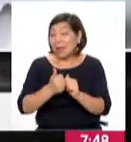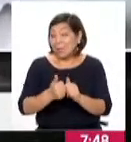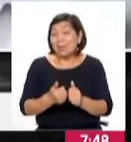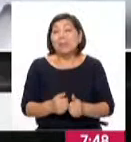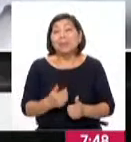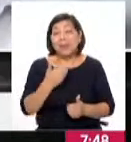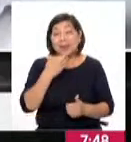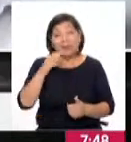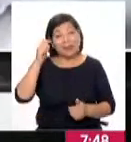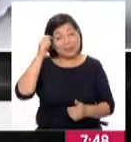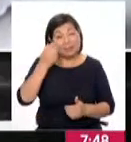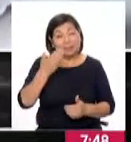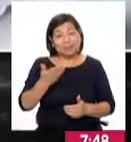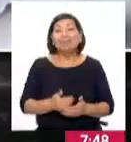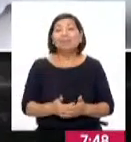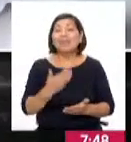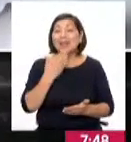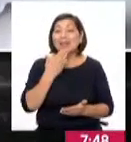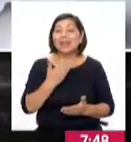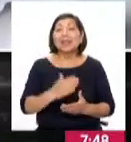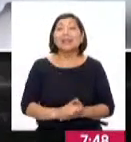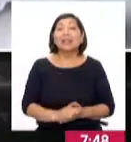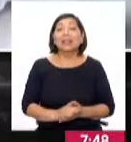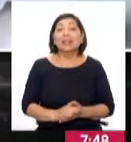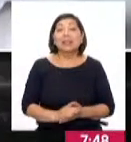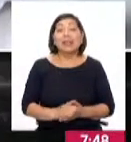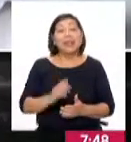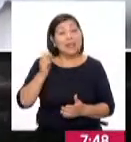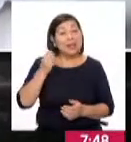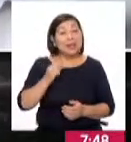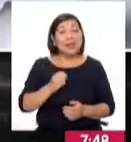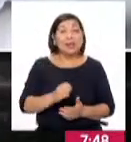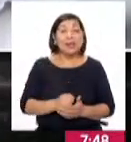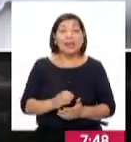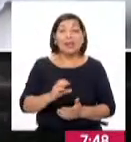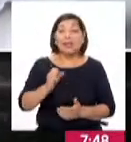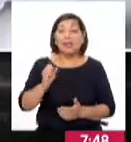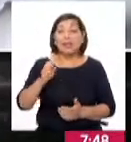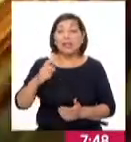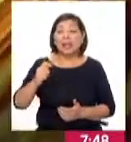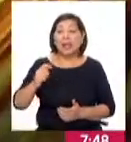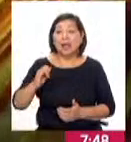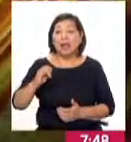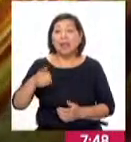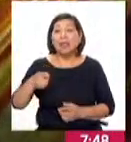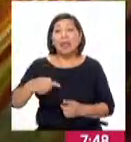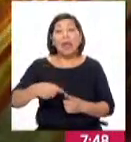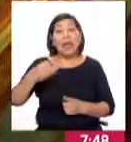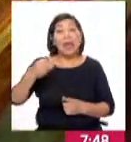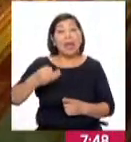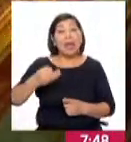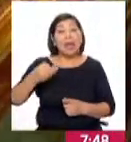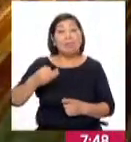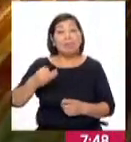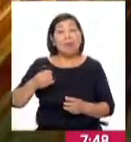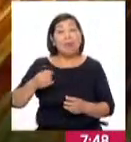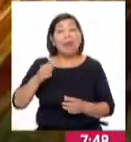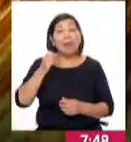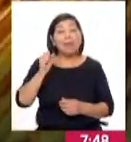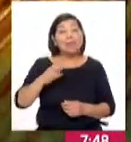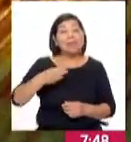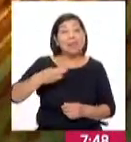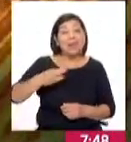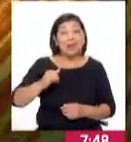muy amable listo Gracias ingeniero yuris escajadillo especialista en climatología de senami estuvo con